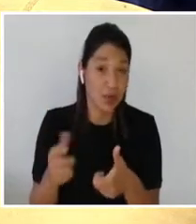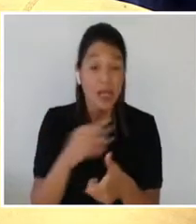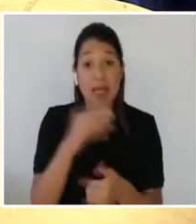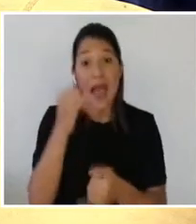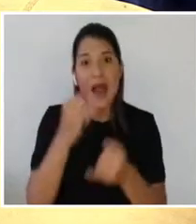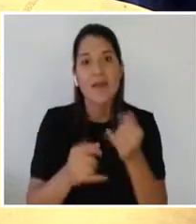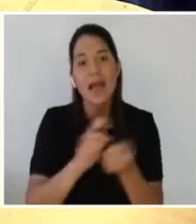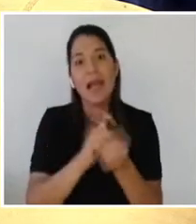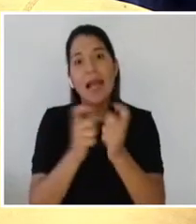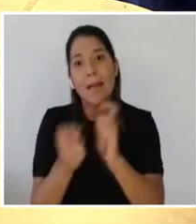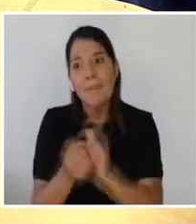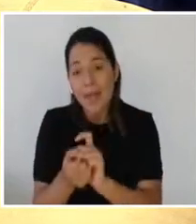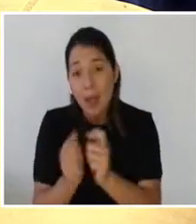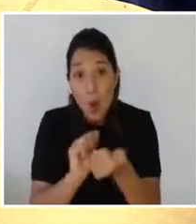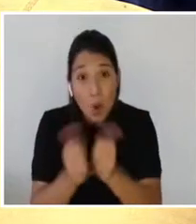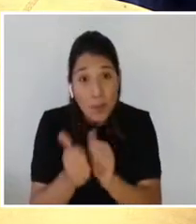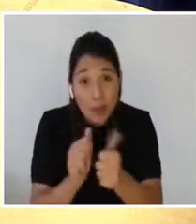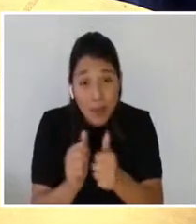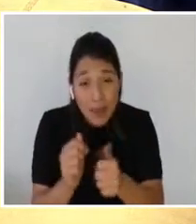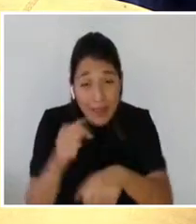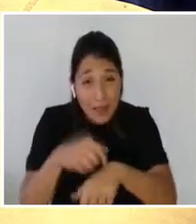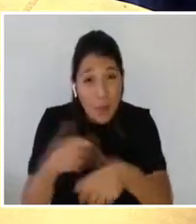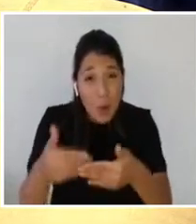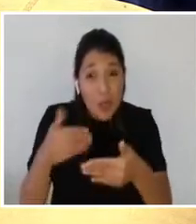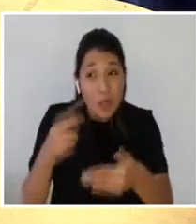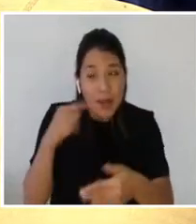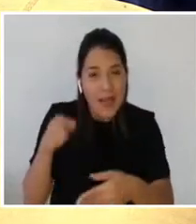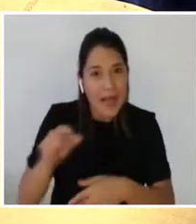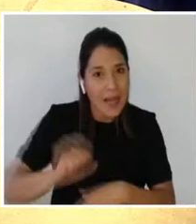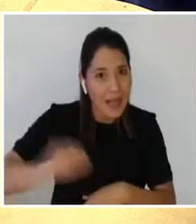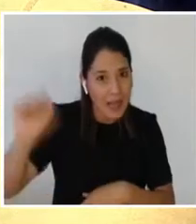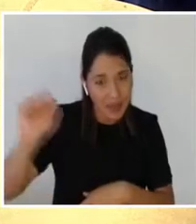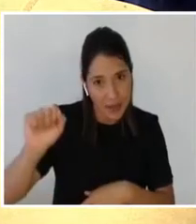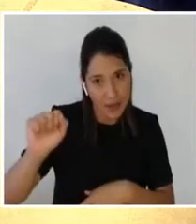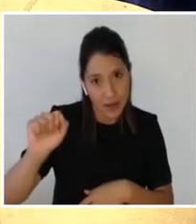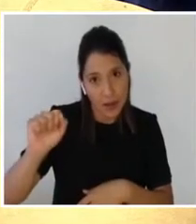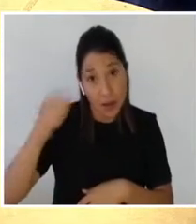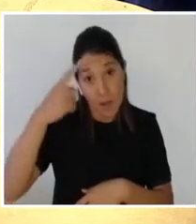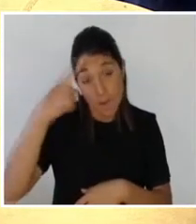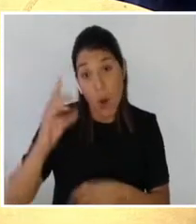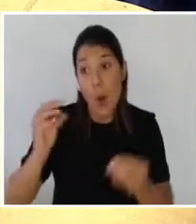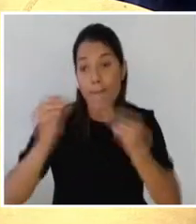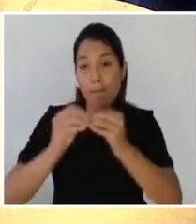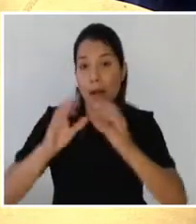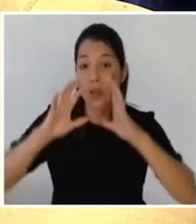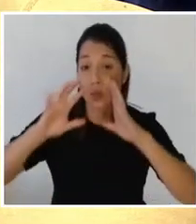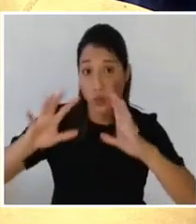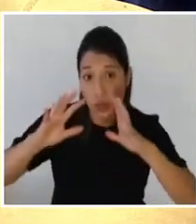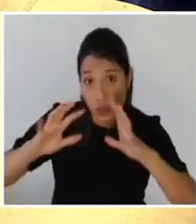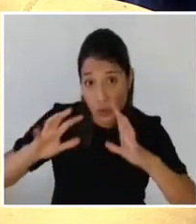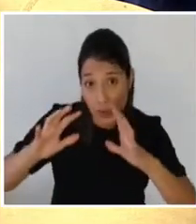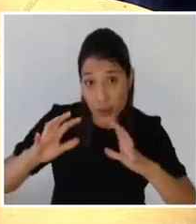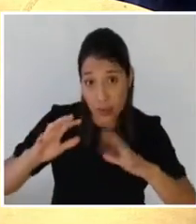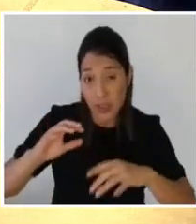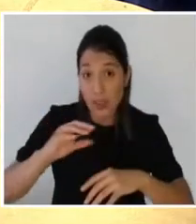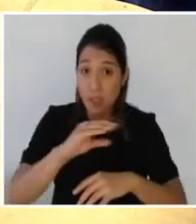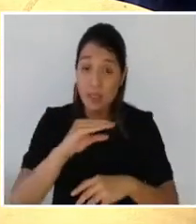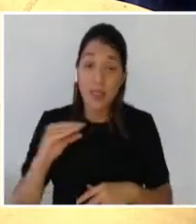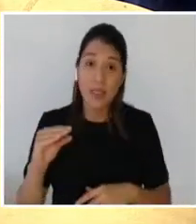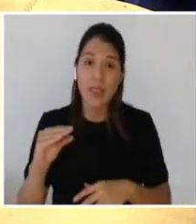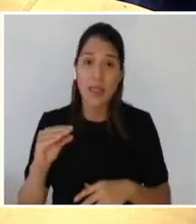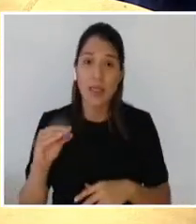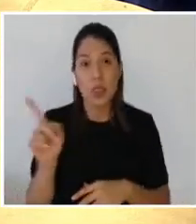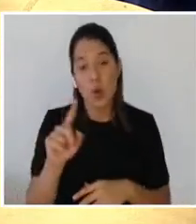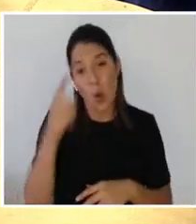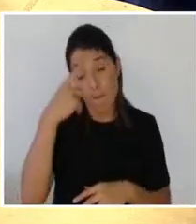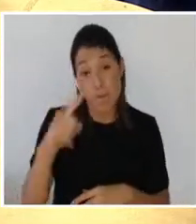unos minutos antes para que el chico ganara por mayor bulla, y que no fuera como la experiencia,